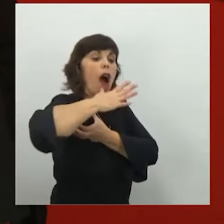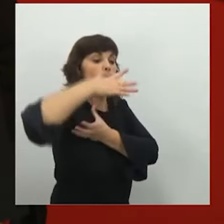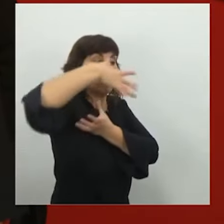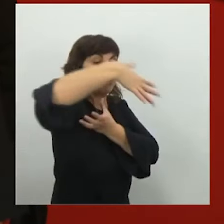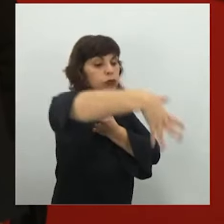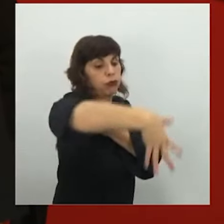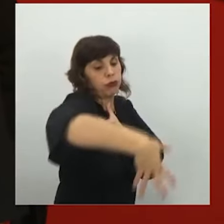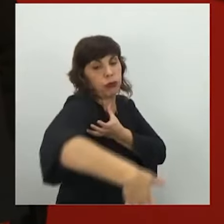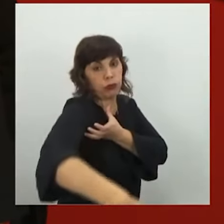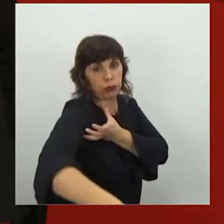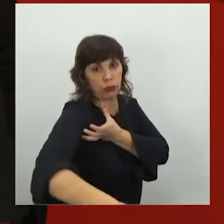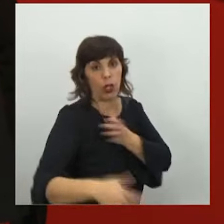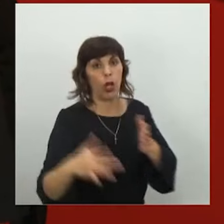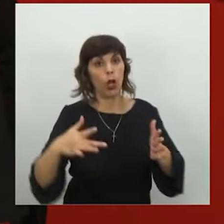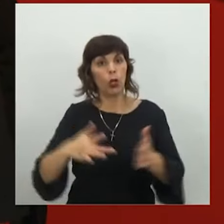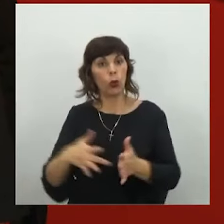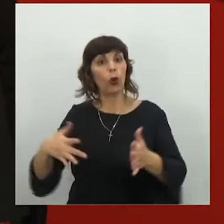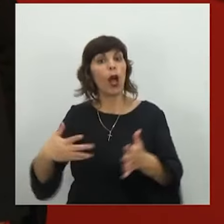venga el Mesías.